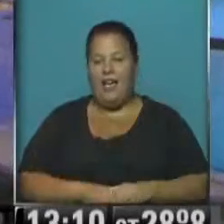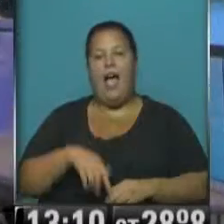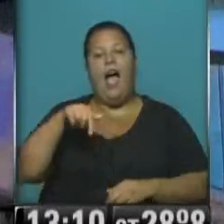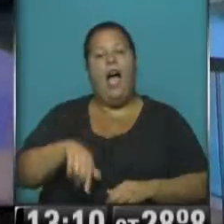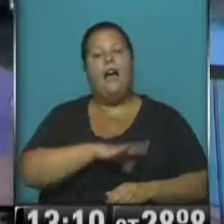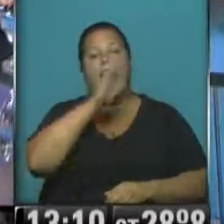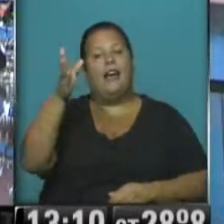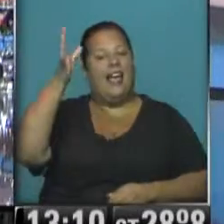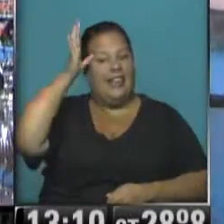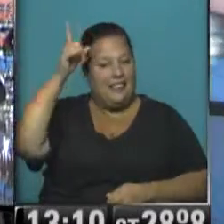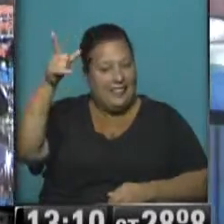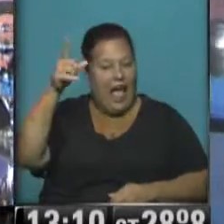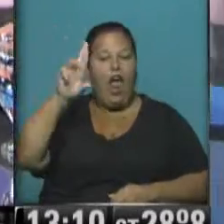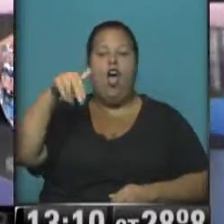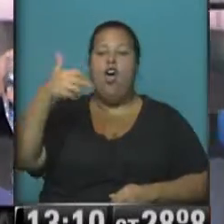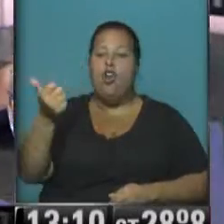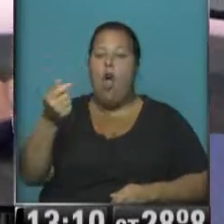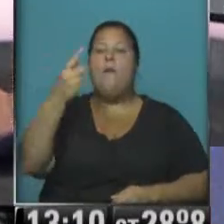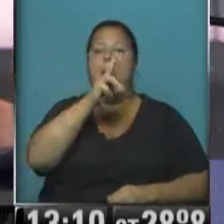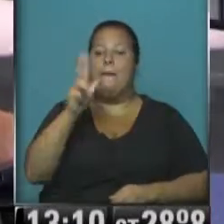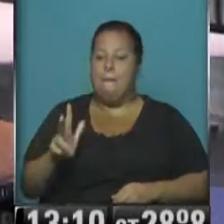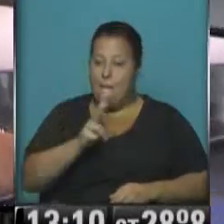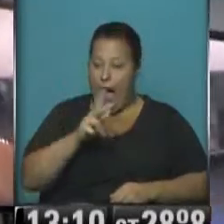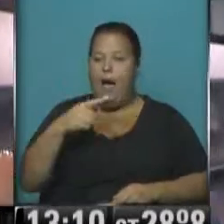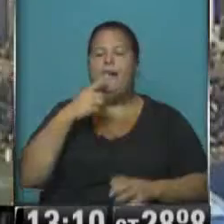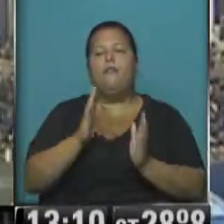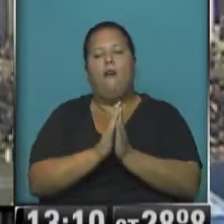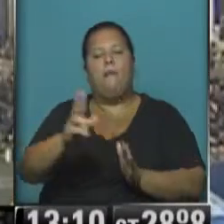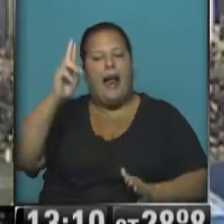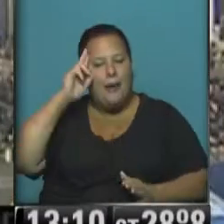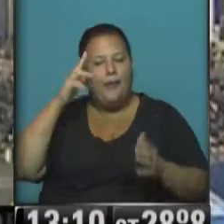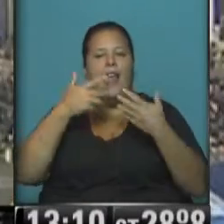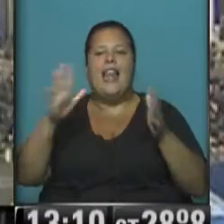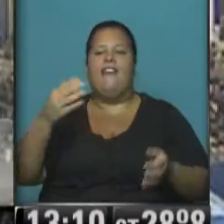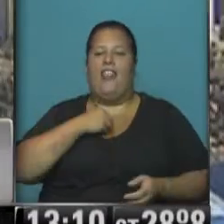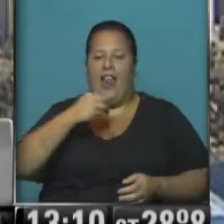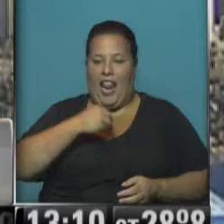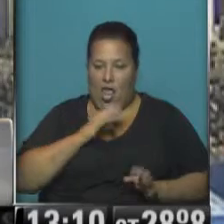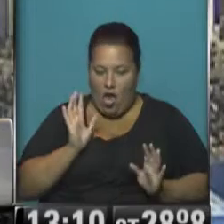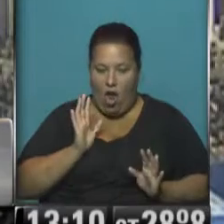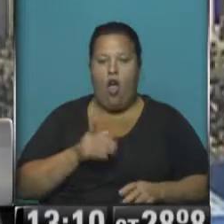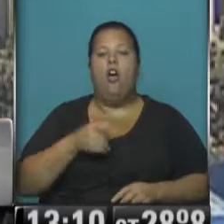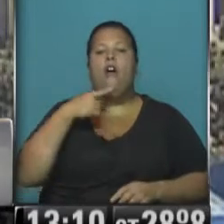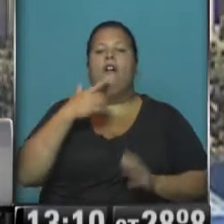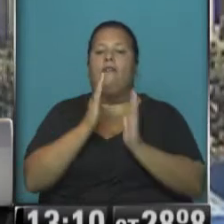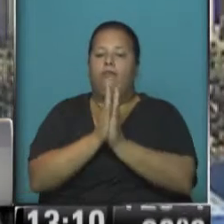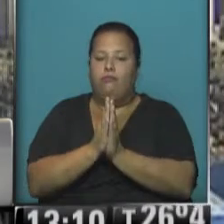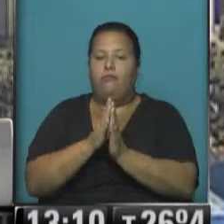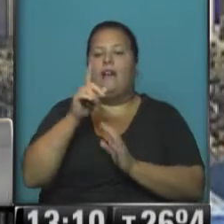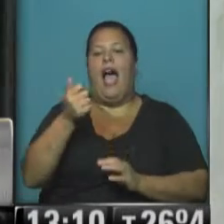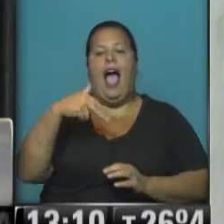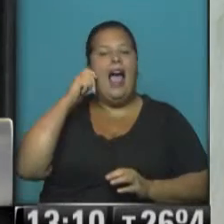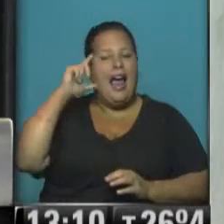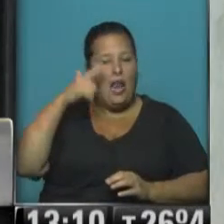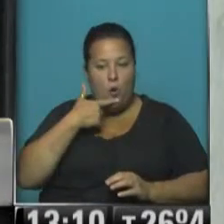Y nos trasladamos a Italia, Roma, porque el Papa Francisco pidió más respeto por las libertades religiosas. Fue durante el rezo del Ángelus.